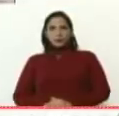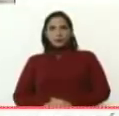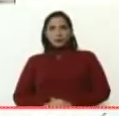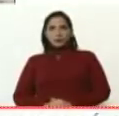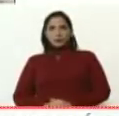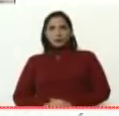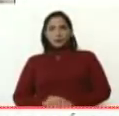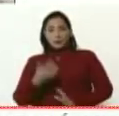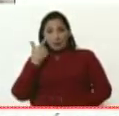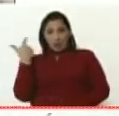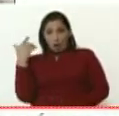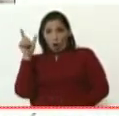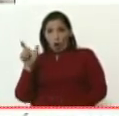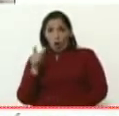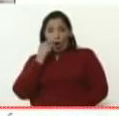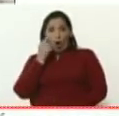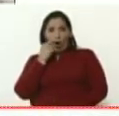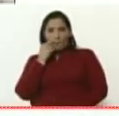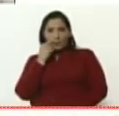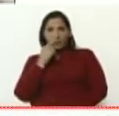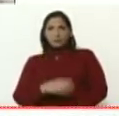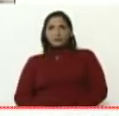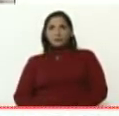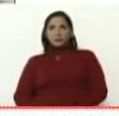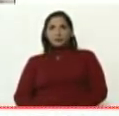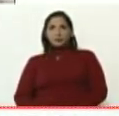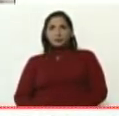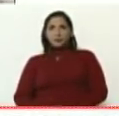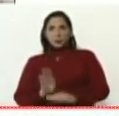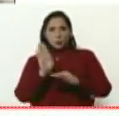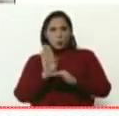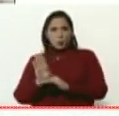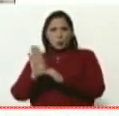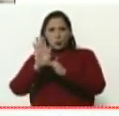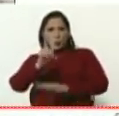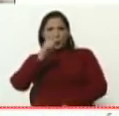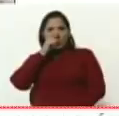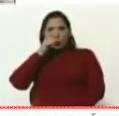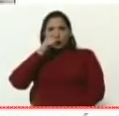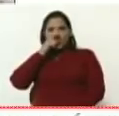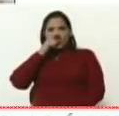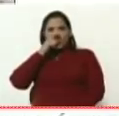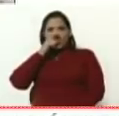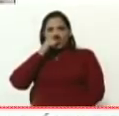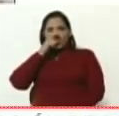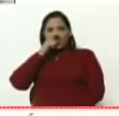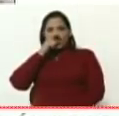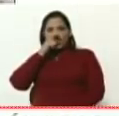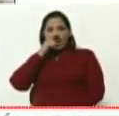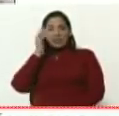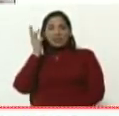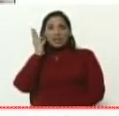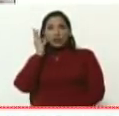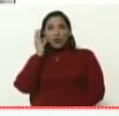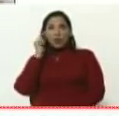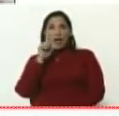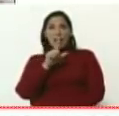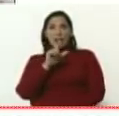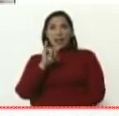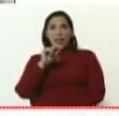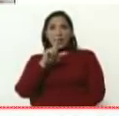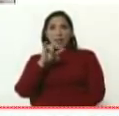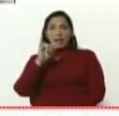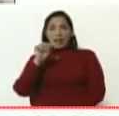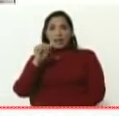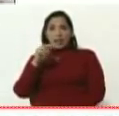Este criminal, por supuesto, era guarda custodia, era escolta de la señora Lilian Tintori, que tiene un apego excesivo